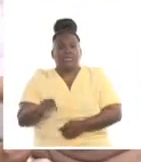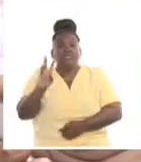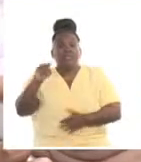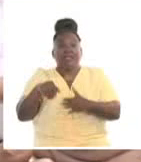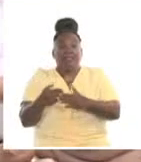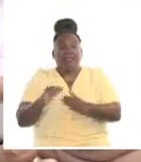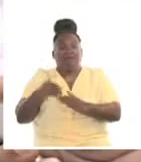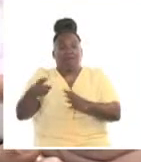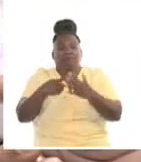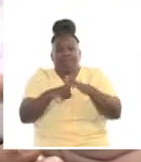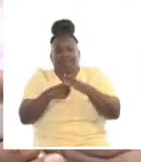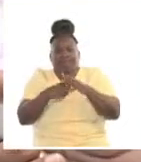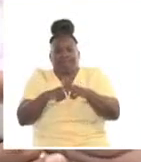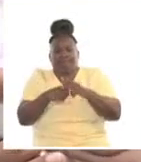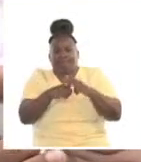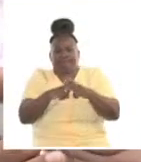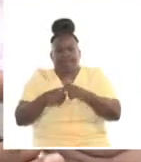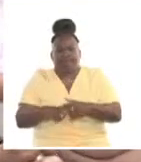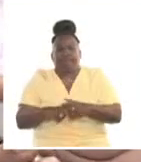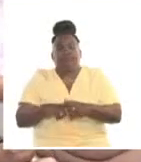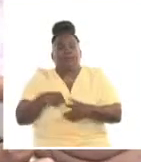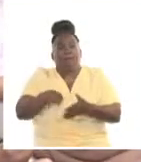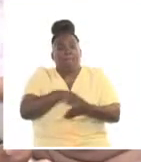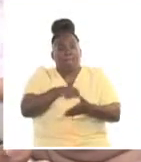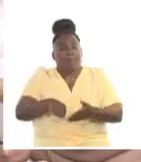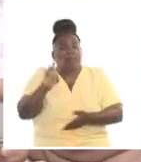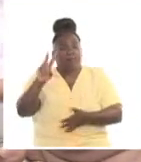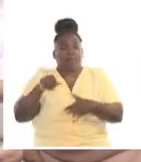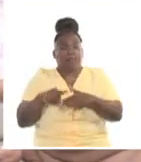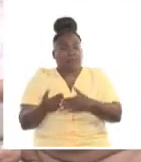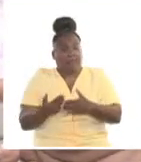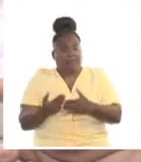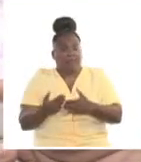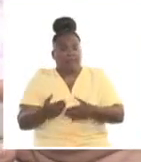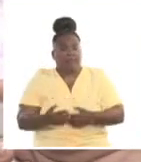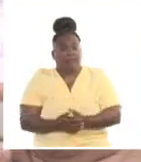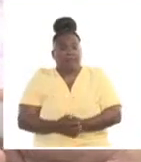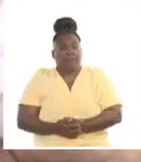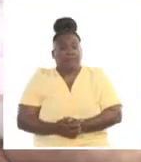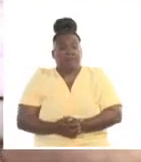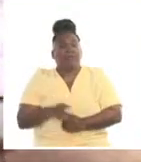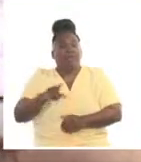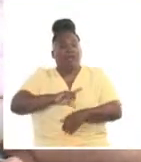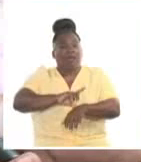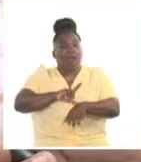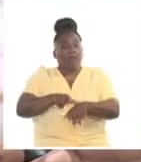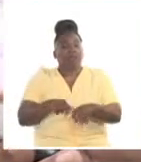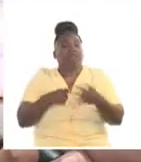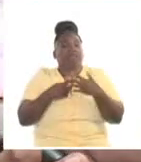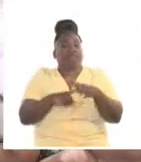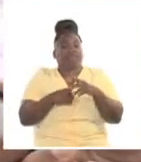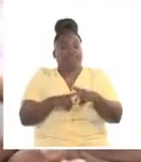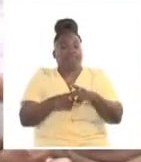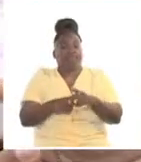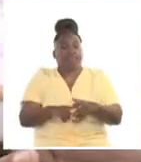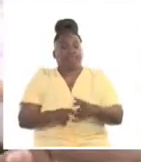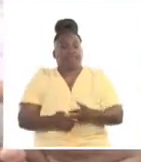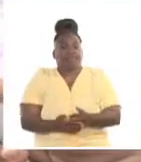fuera, o estamos estimando que sean 3 días tiempo que demore la solución de esta